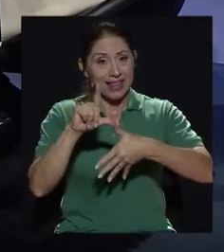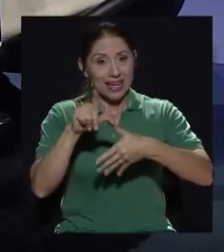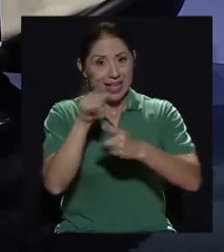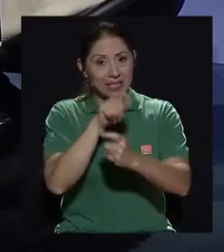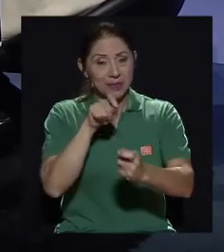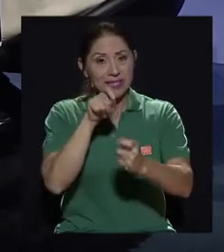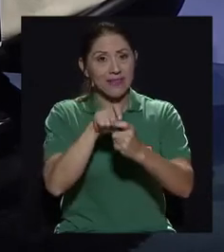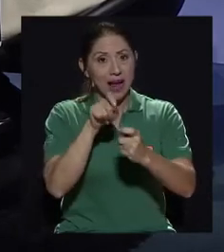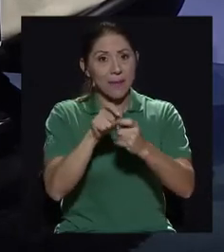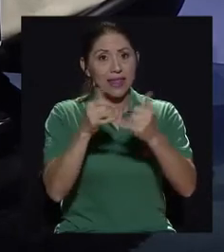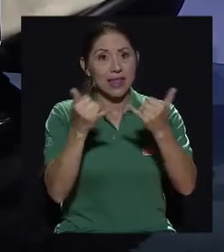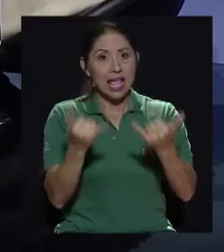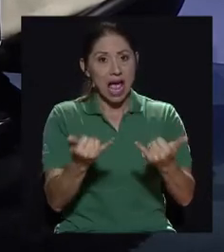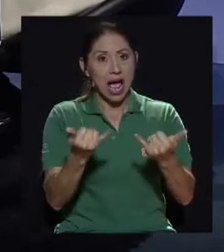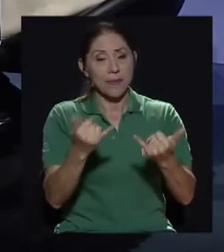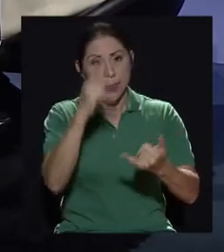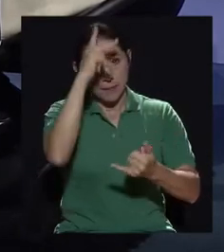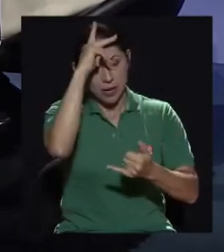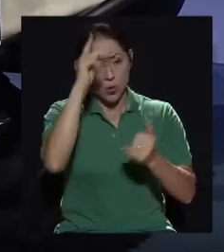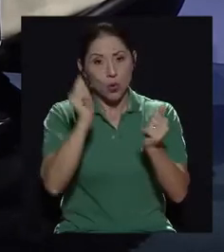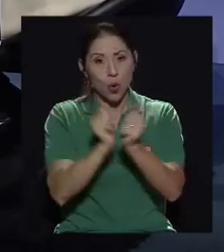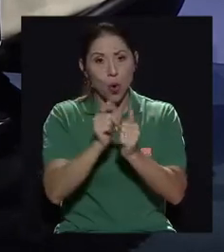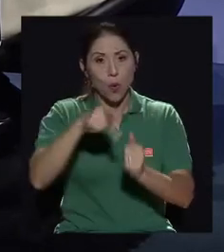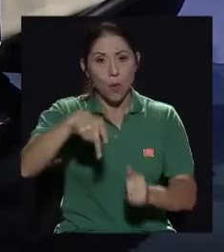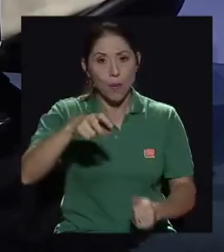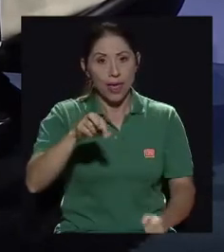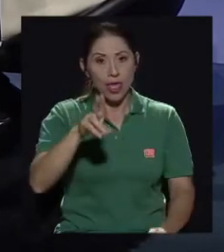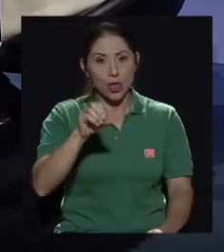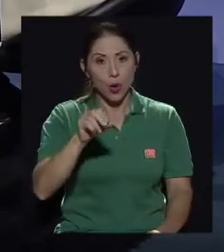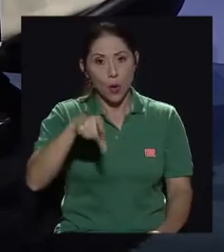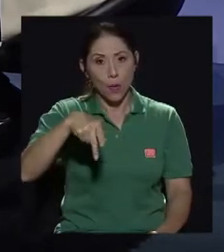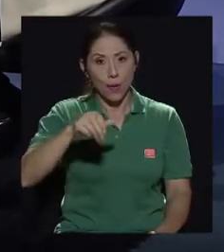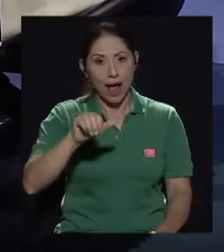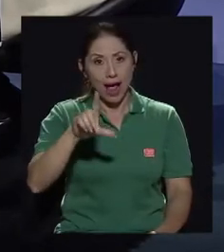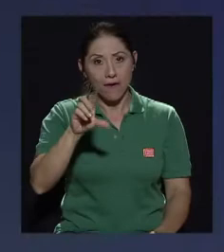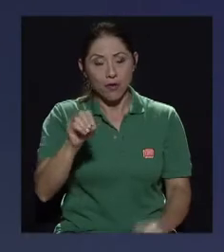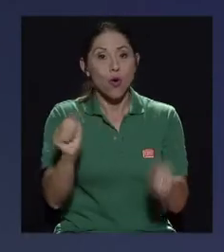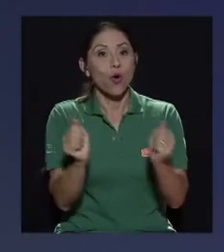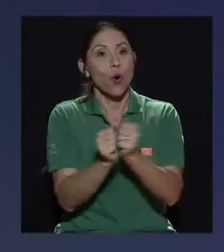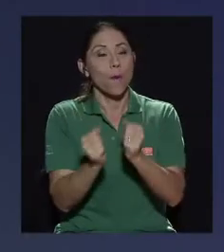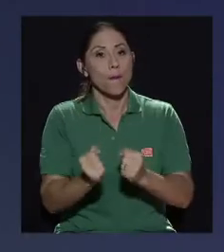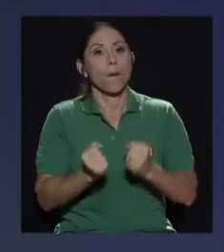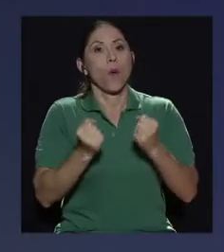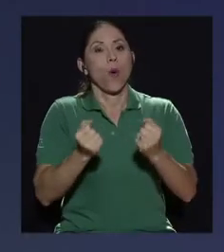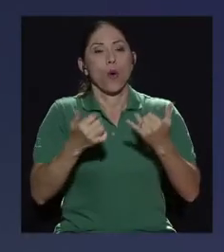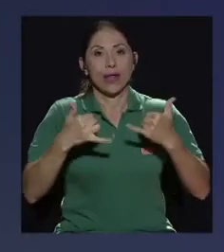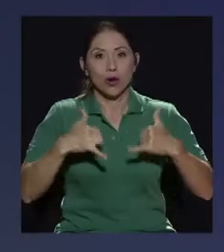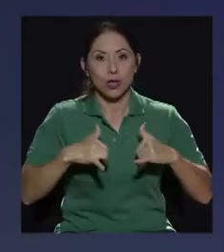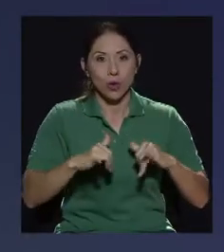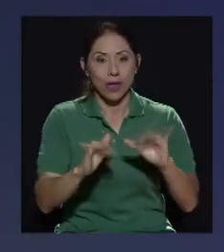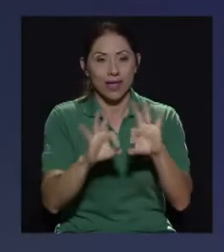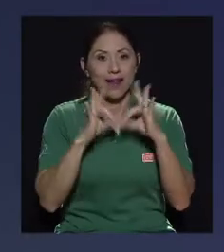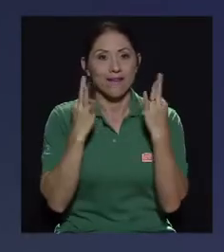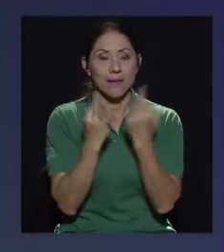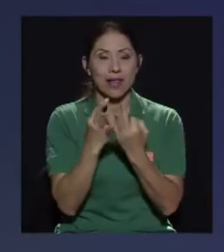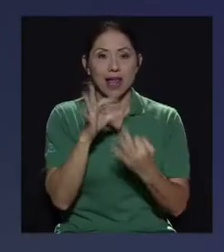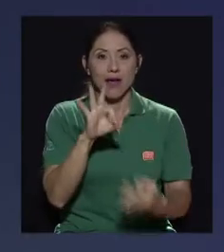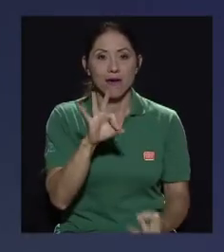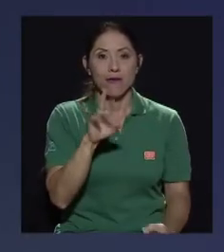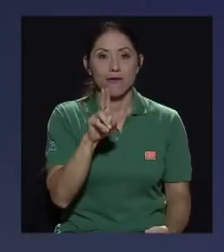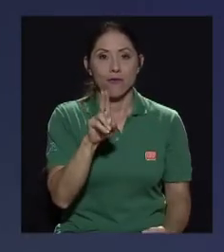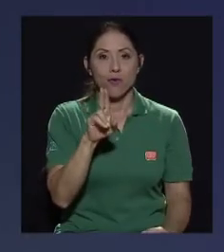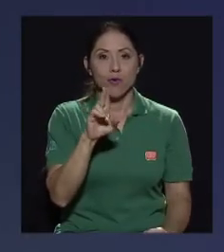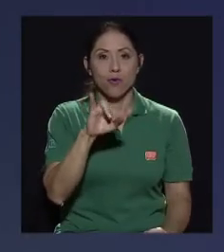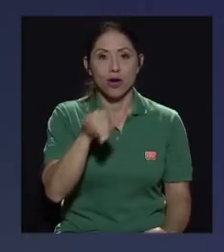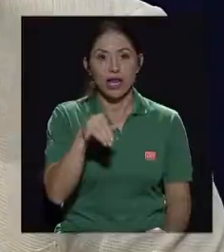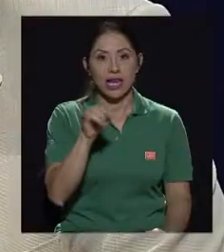latina y específicamente a perú con pedro paulo y específicamente el poderío que todavía sigue teniendo la familia fujimori